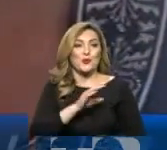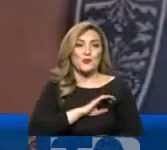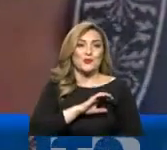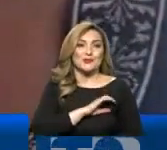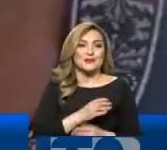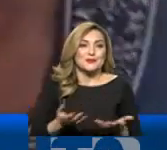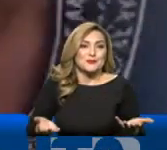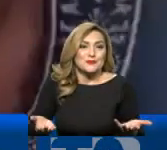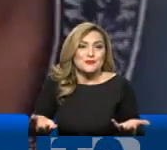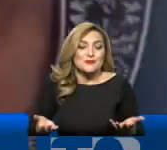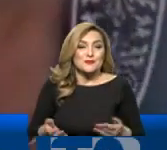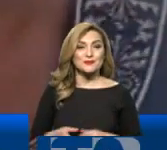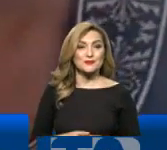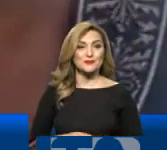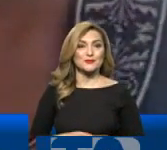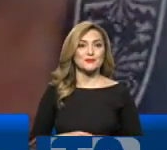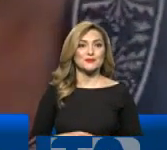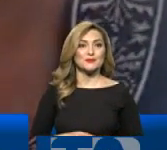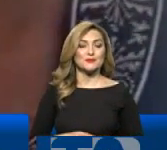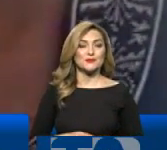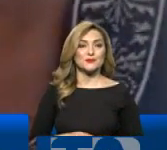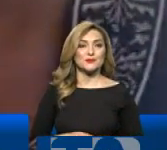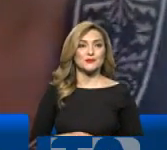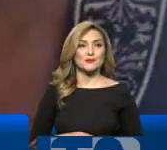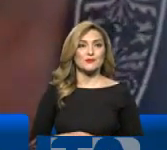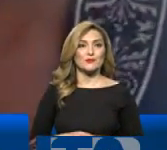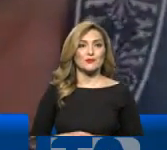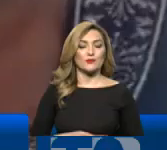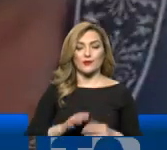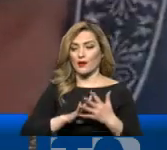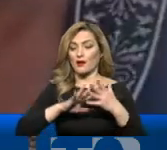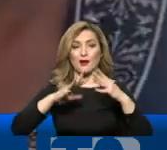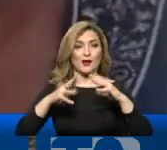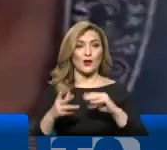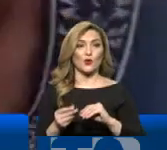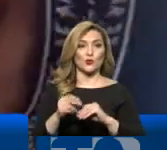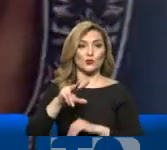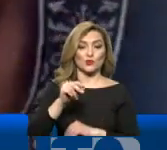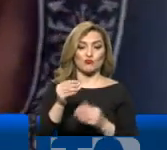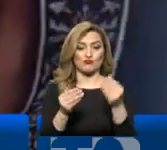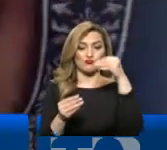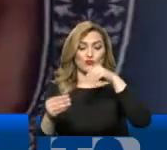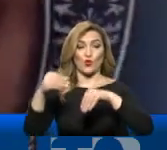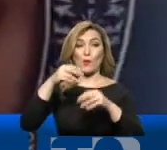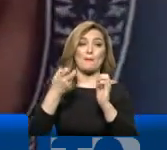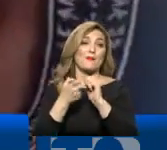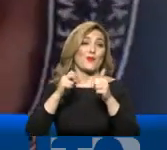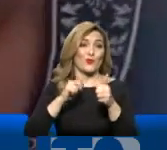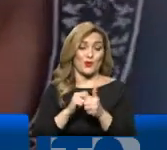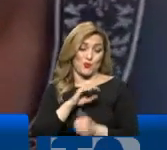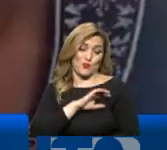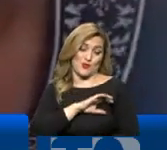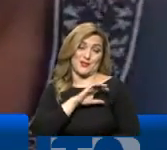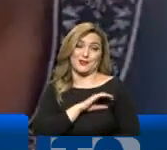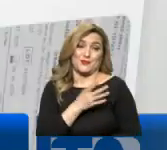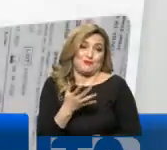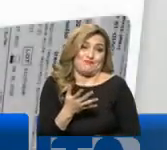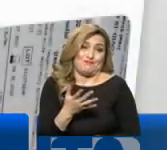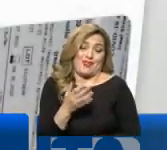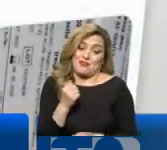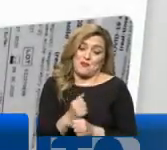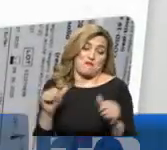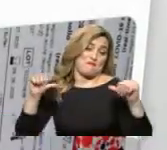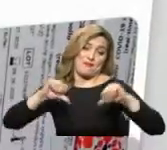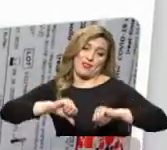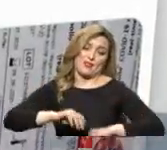municipio que no son materia de resolución del laboratorio, es un problema del municipio de haber hecho malas cosas. Y